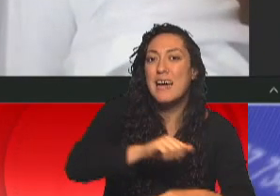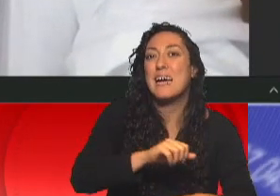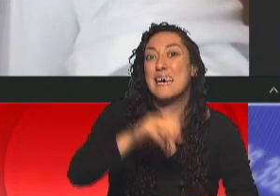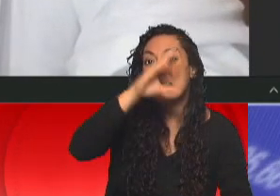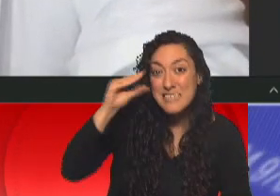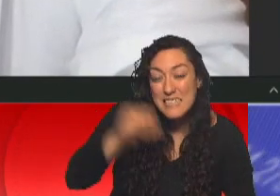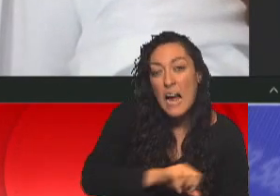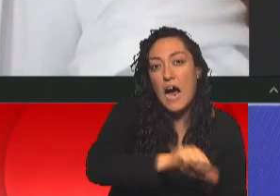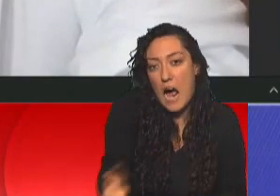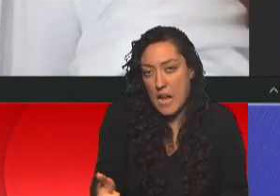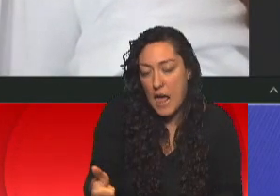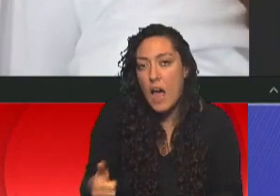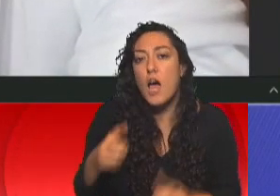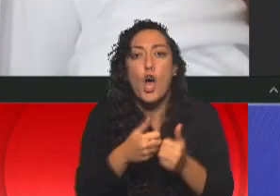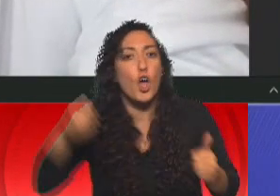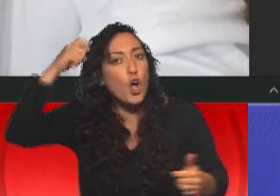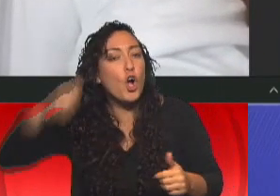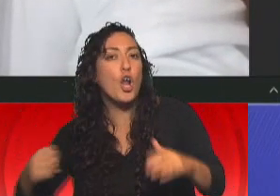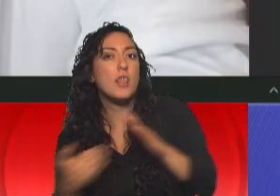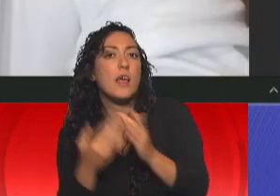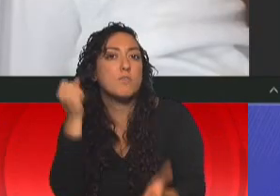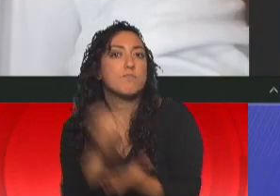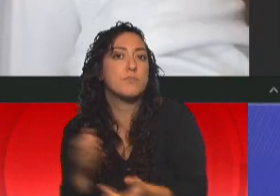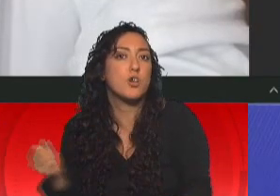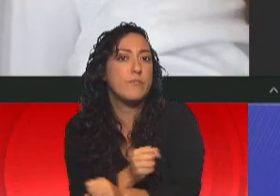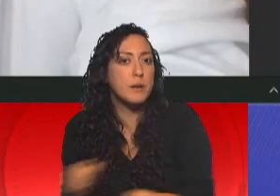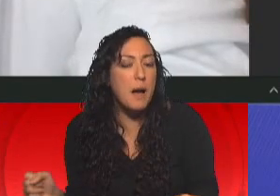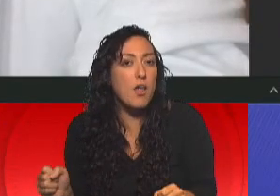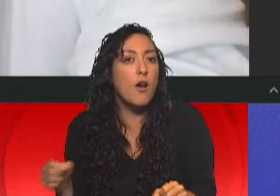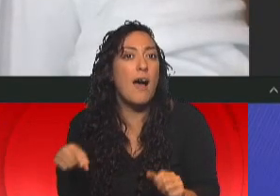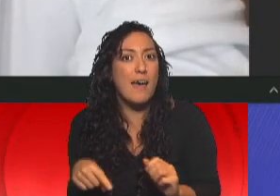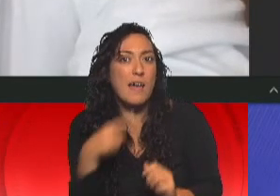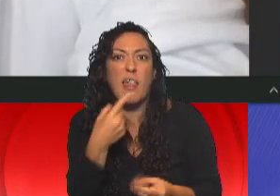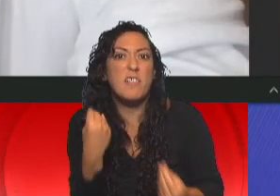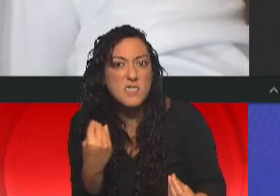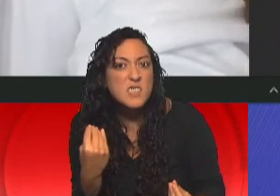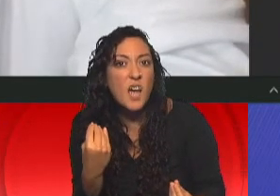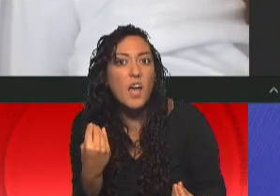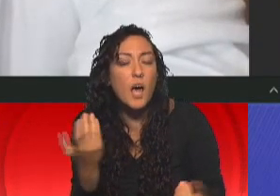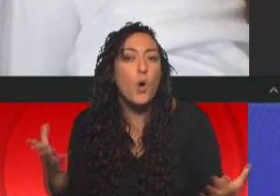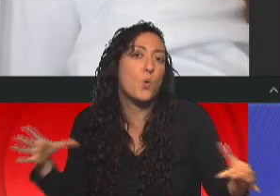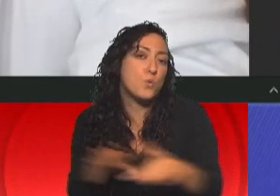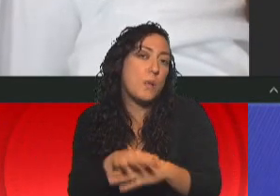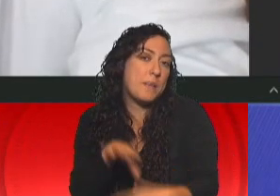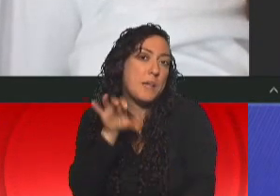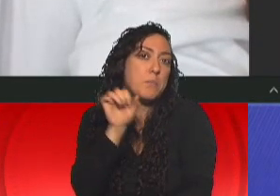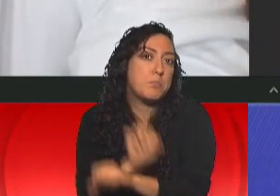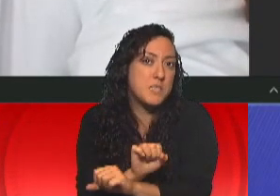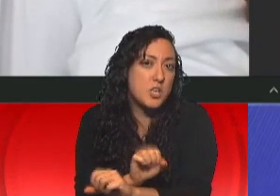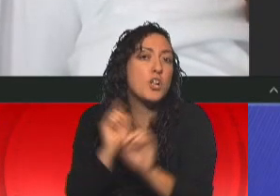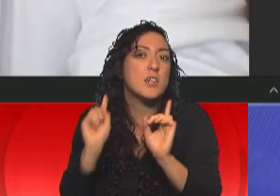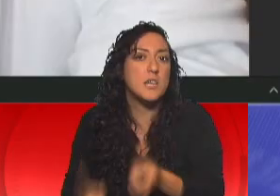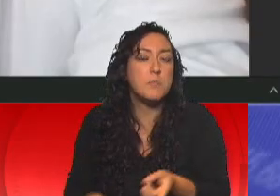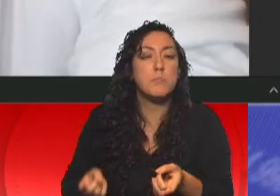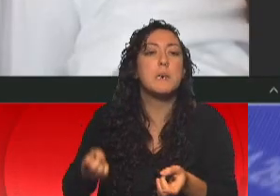se expide y confirma la condena. Esa condena lo que habla es justamente de una pena de prisión y una